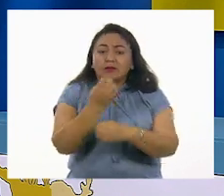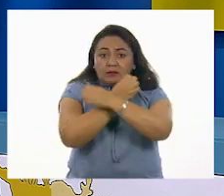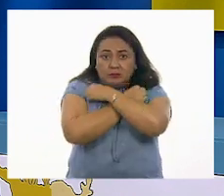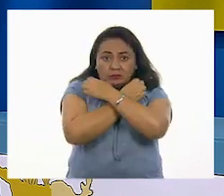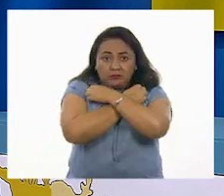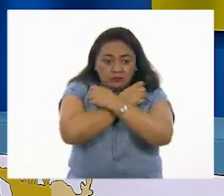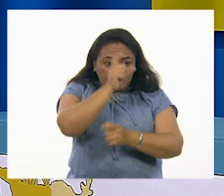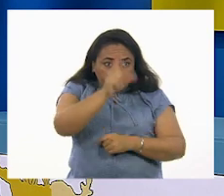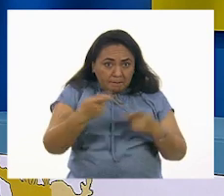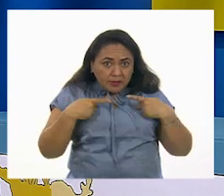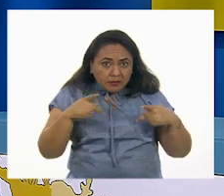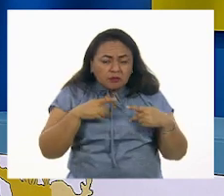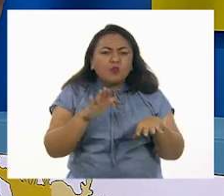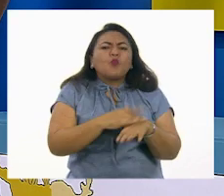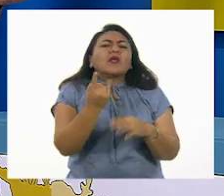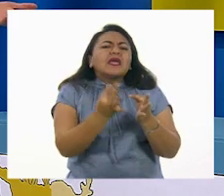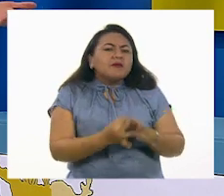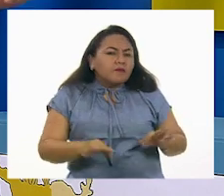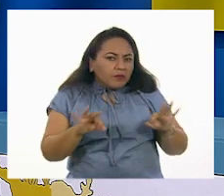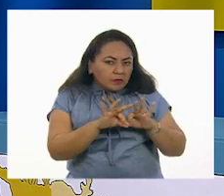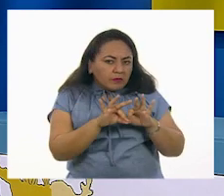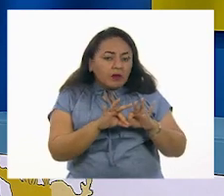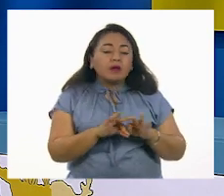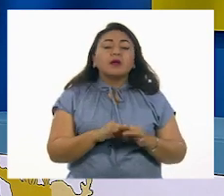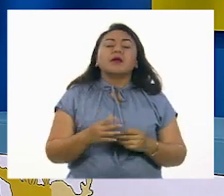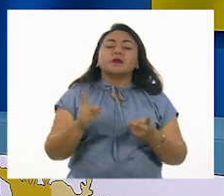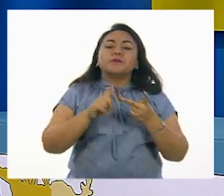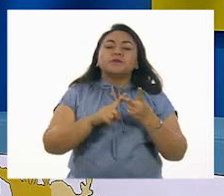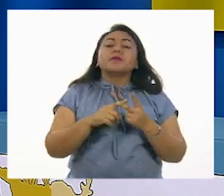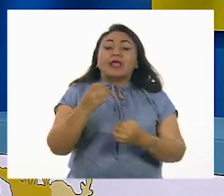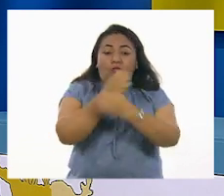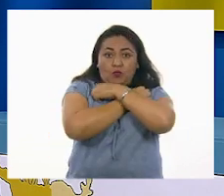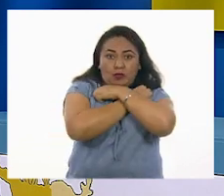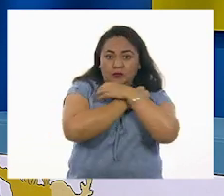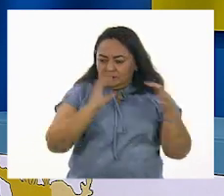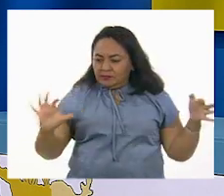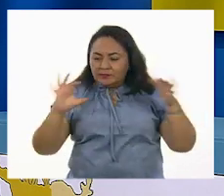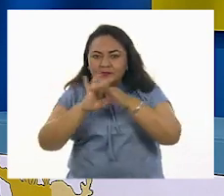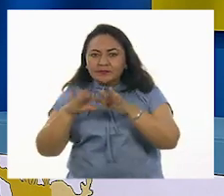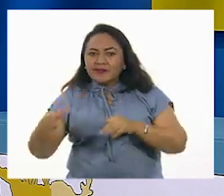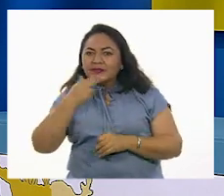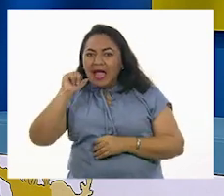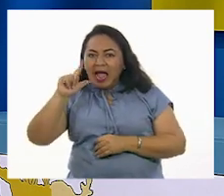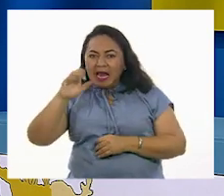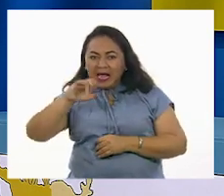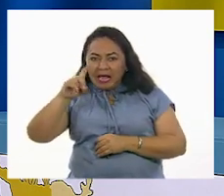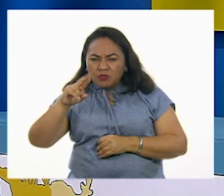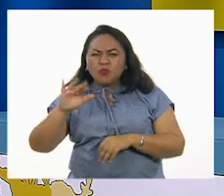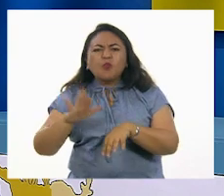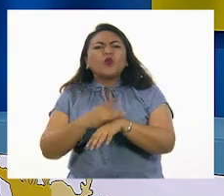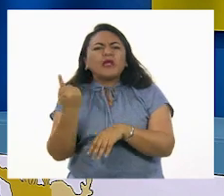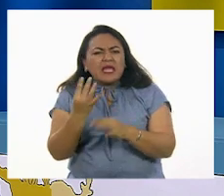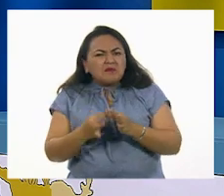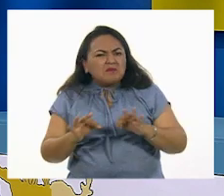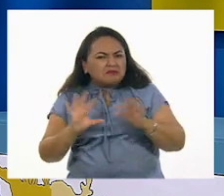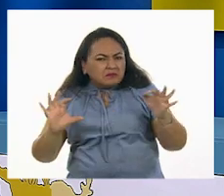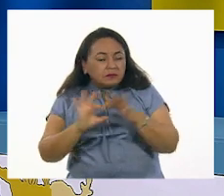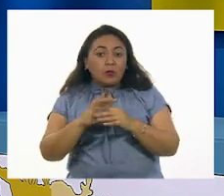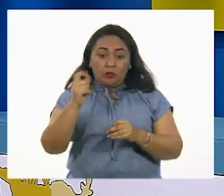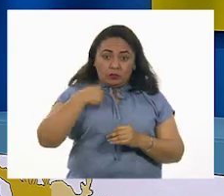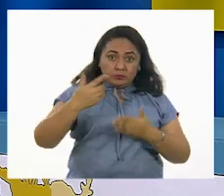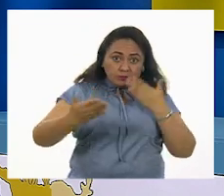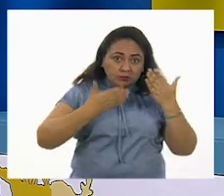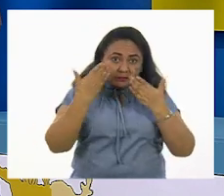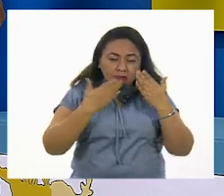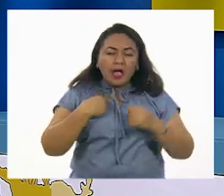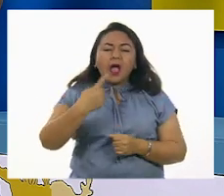para una persona? ¿Y qué tiene que ver la educación con Alejandro Magno? Primero, cuando estudiamos a un personaje histórico, por lo